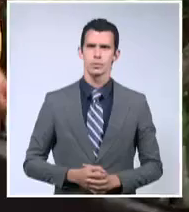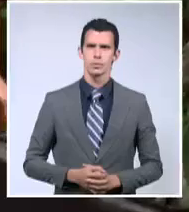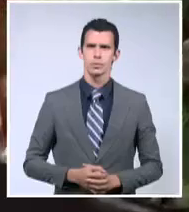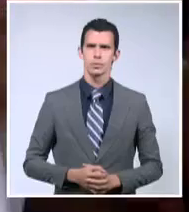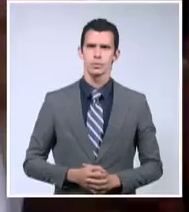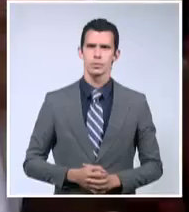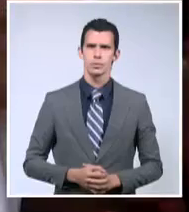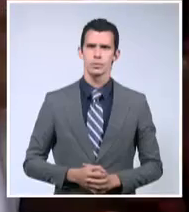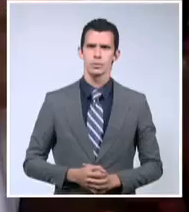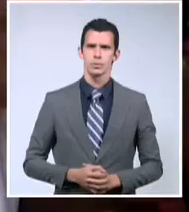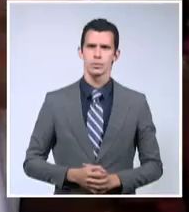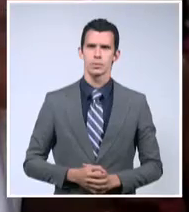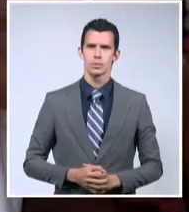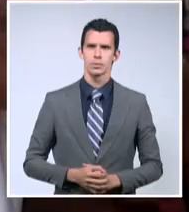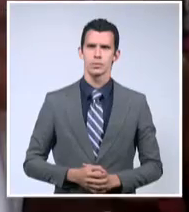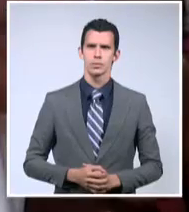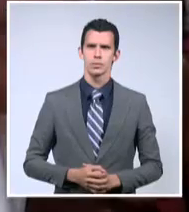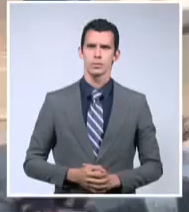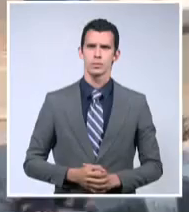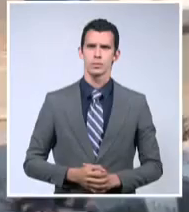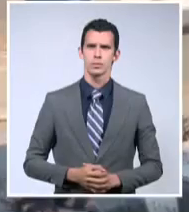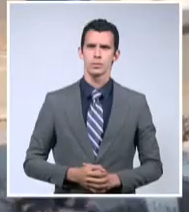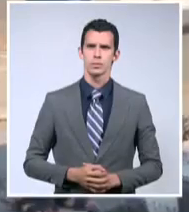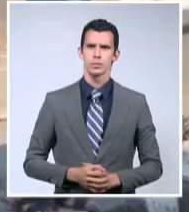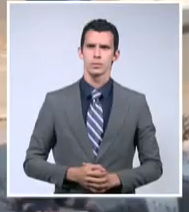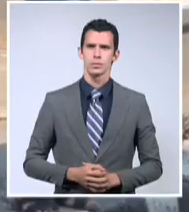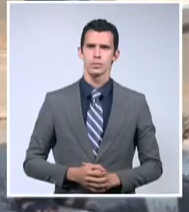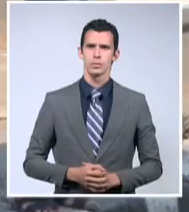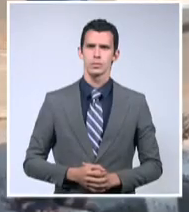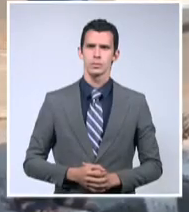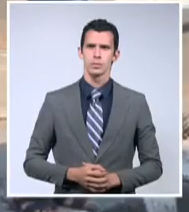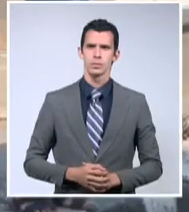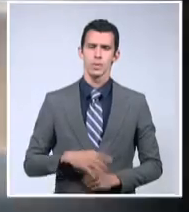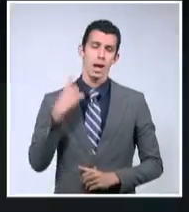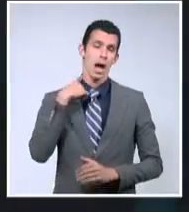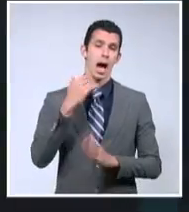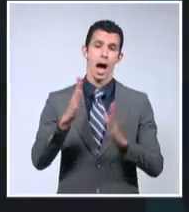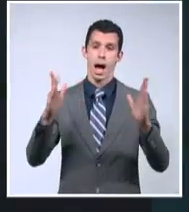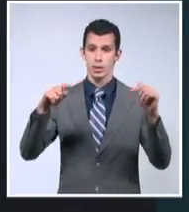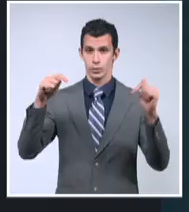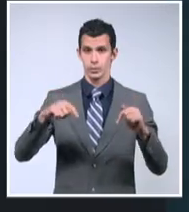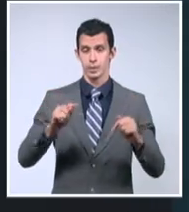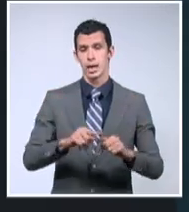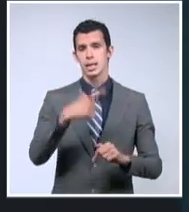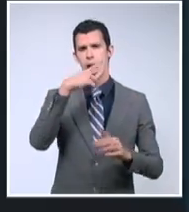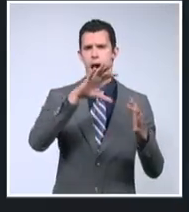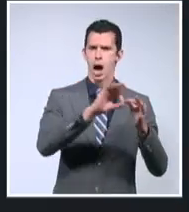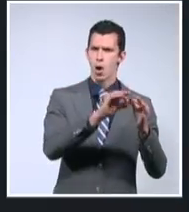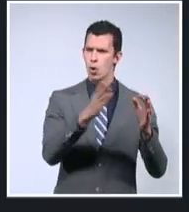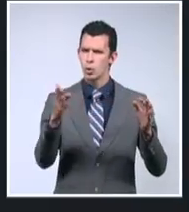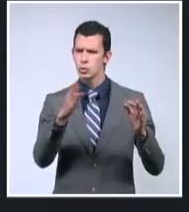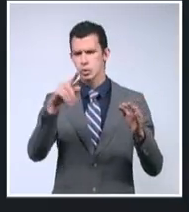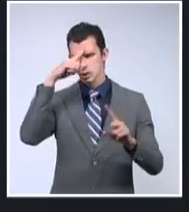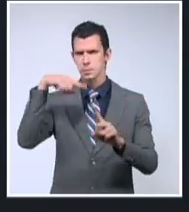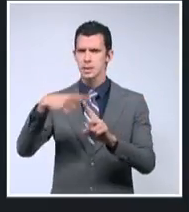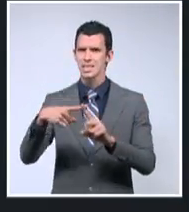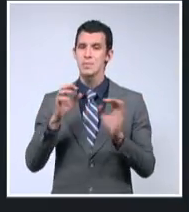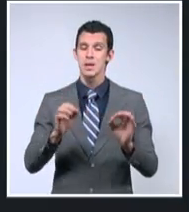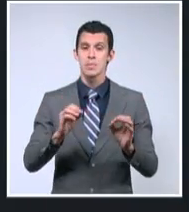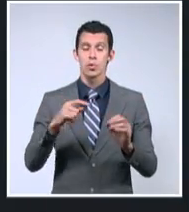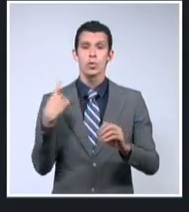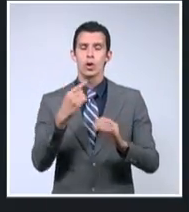A finales del mes de agosto y principios de septiembre de 2020, en plena lucha contra la epidemia de COVID-19 en Cuba,